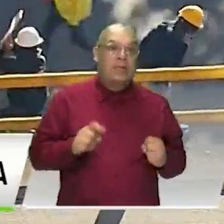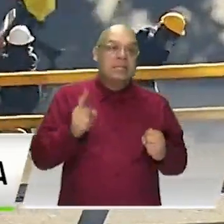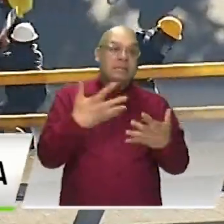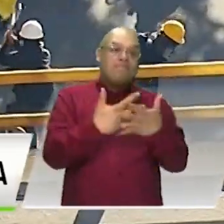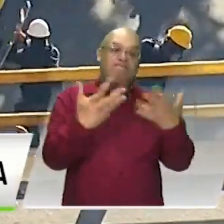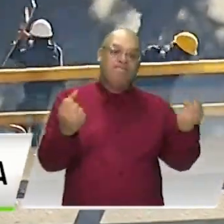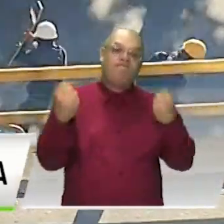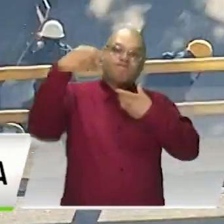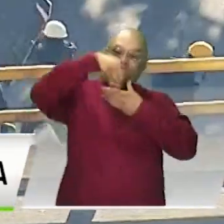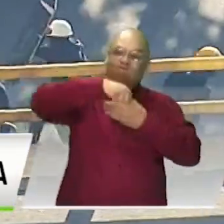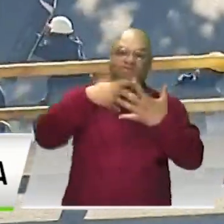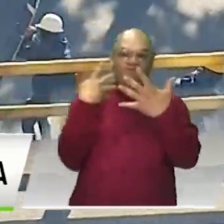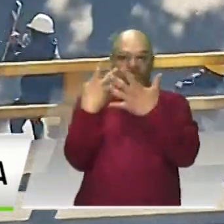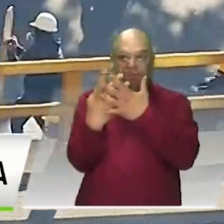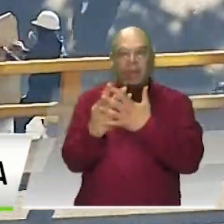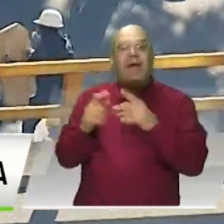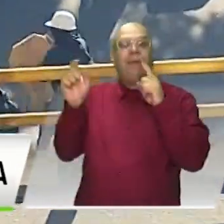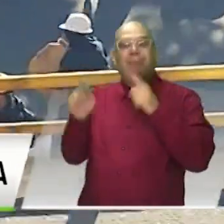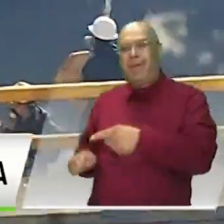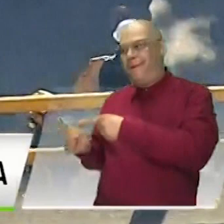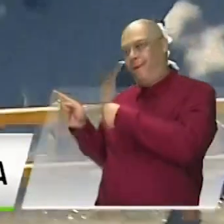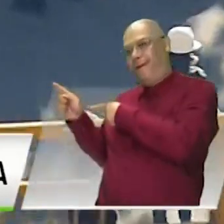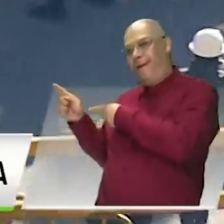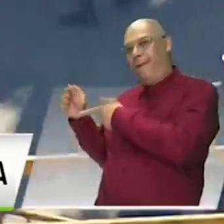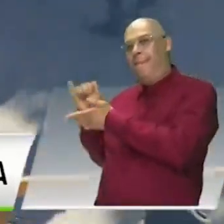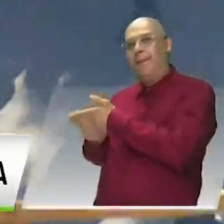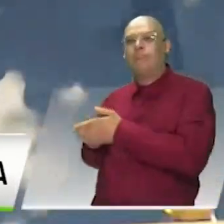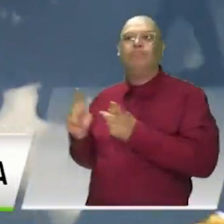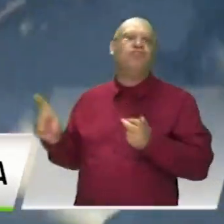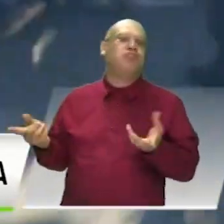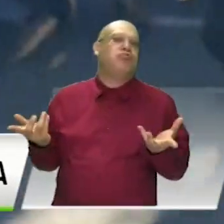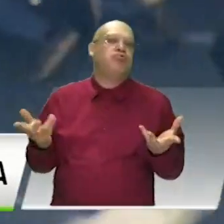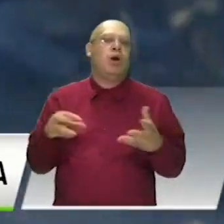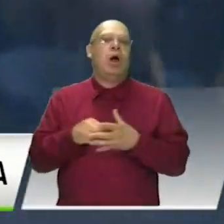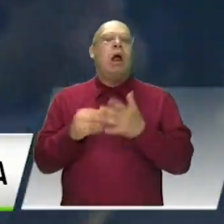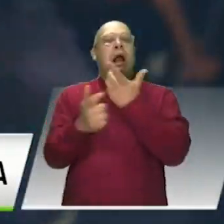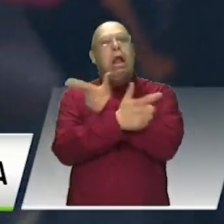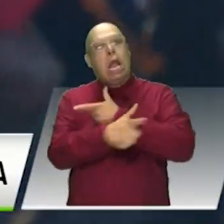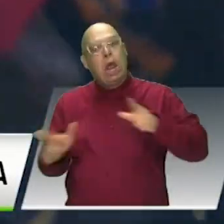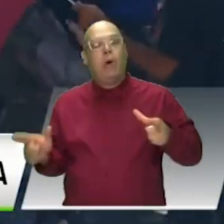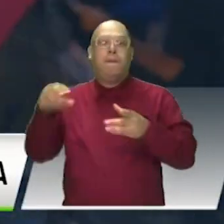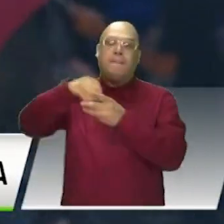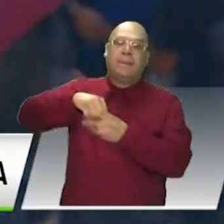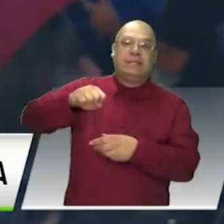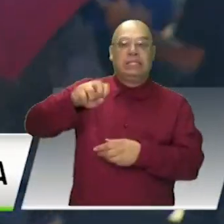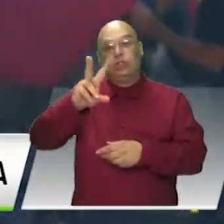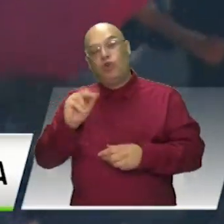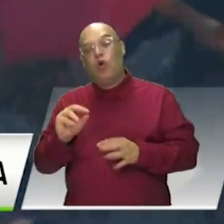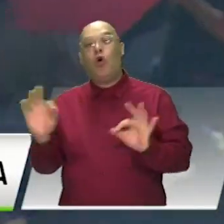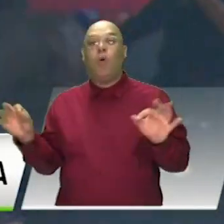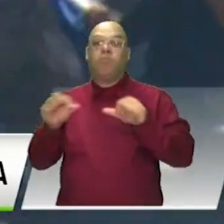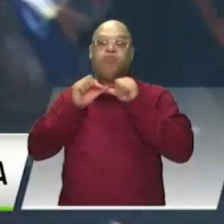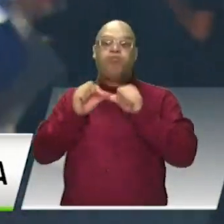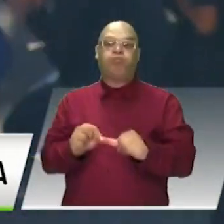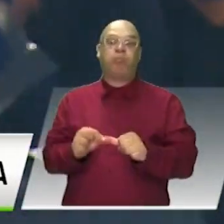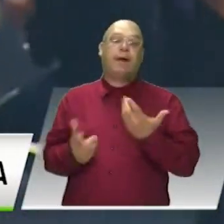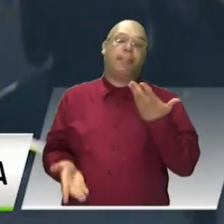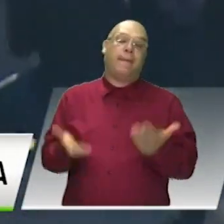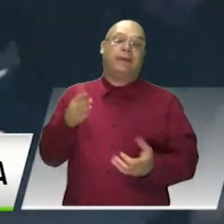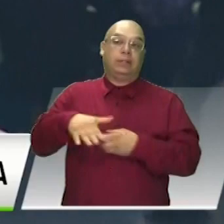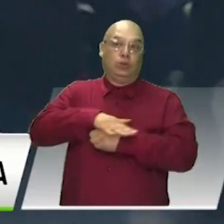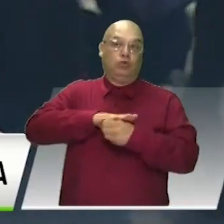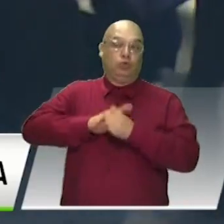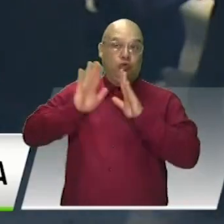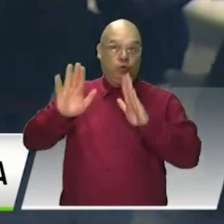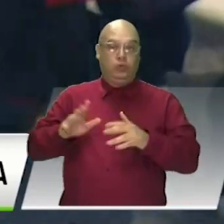de la libertad y deben ser estos mismos los que determinen la libertad de los imputados o sindicados, según sea el caso.